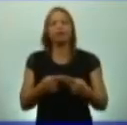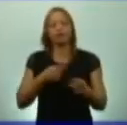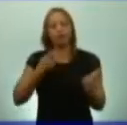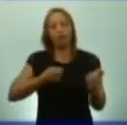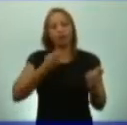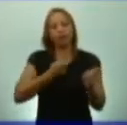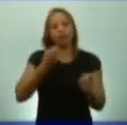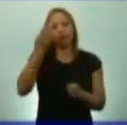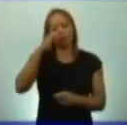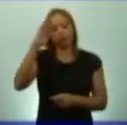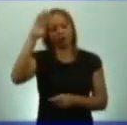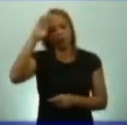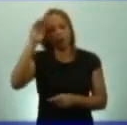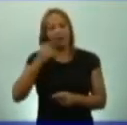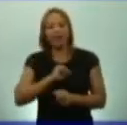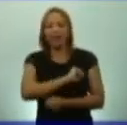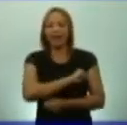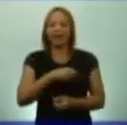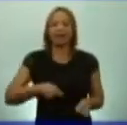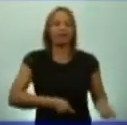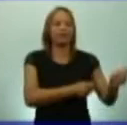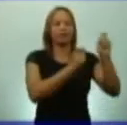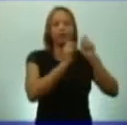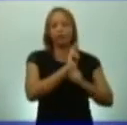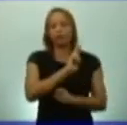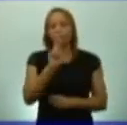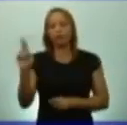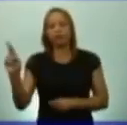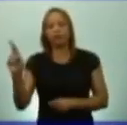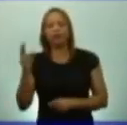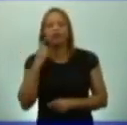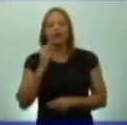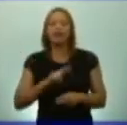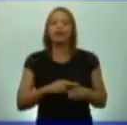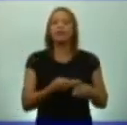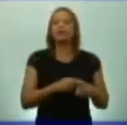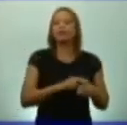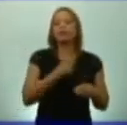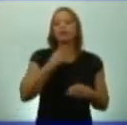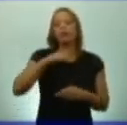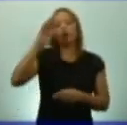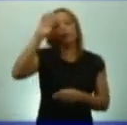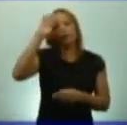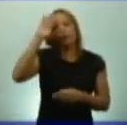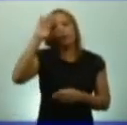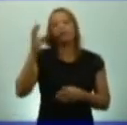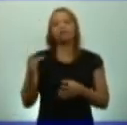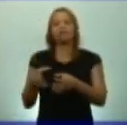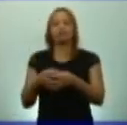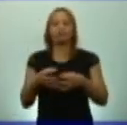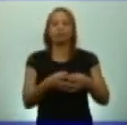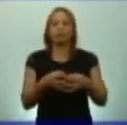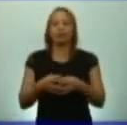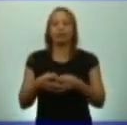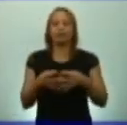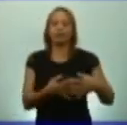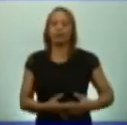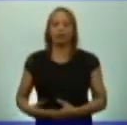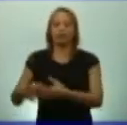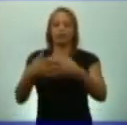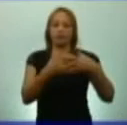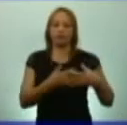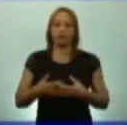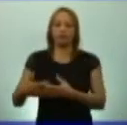Brau. Al triunfo revolucionario, representó a Cuba ante la Organización de Estados